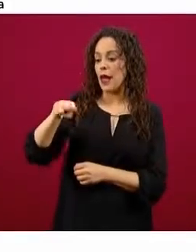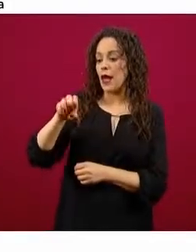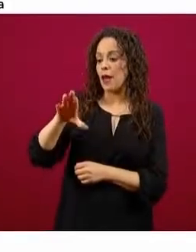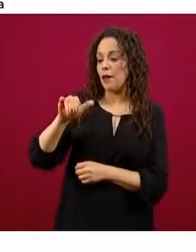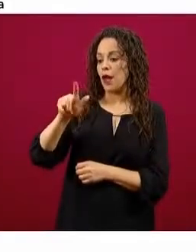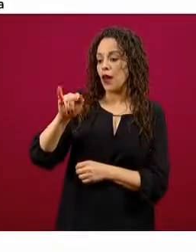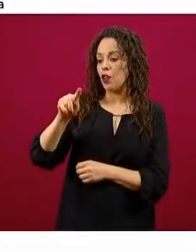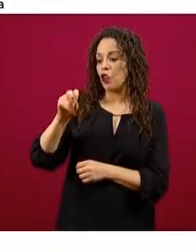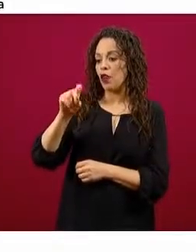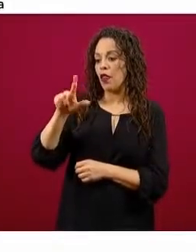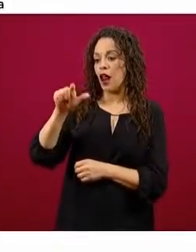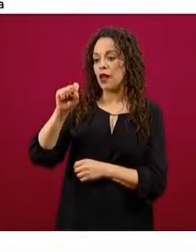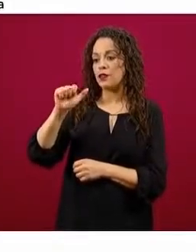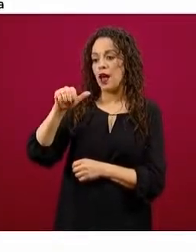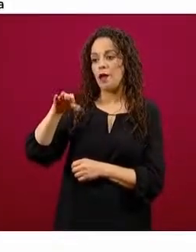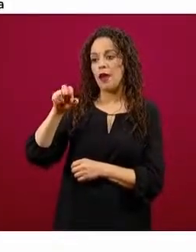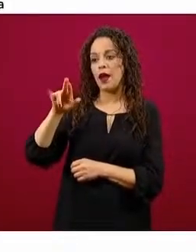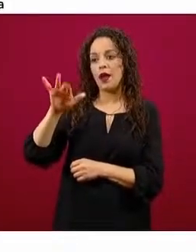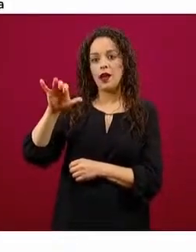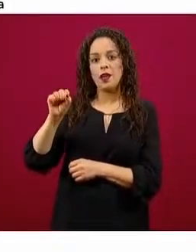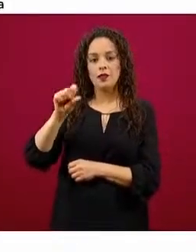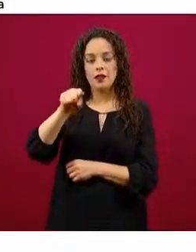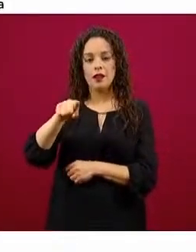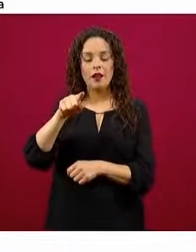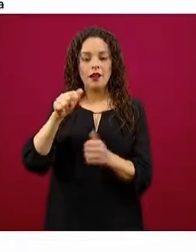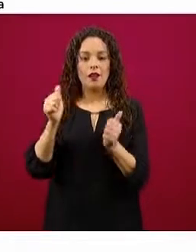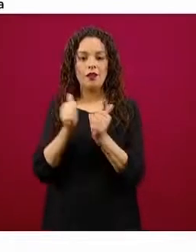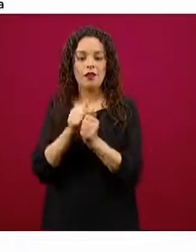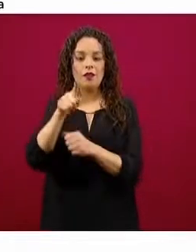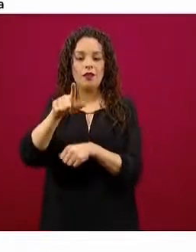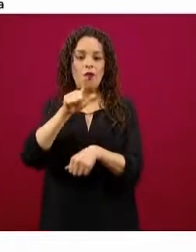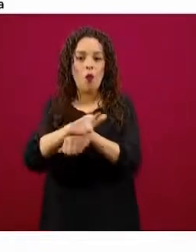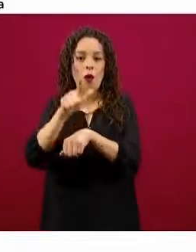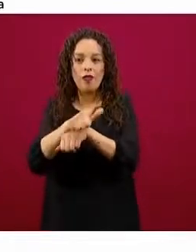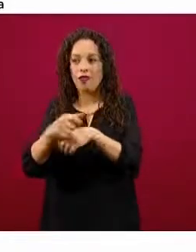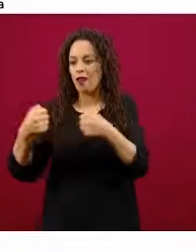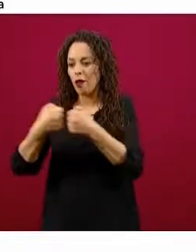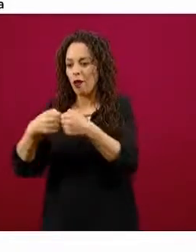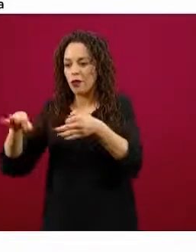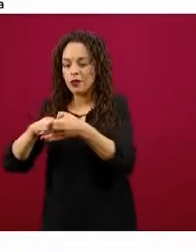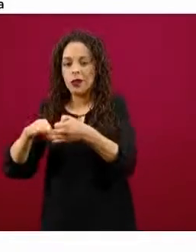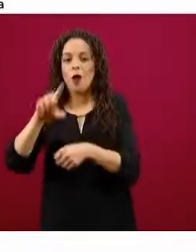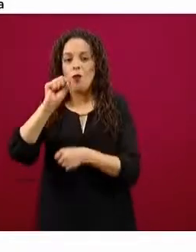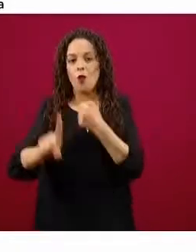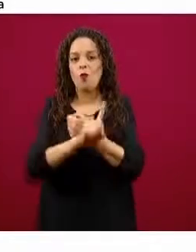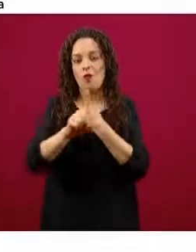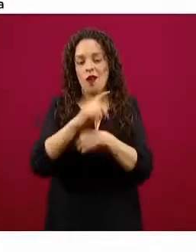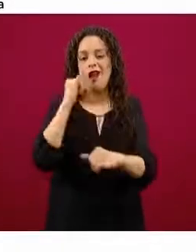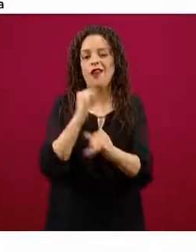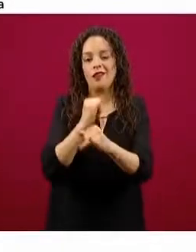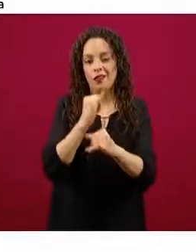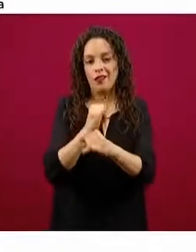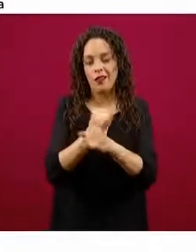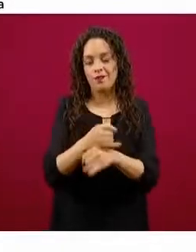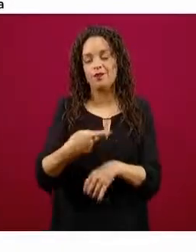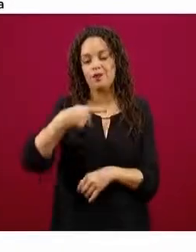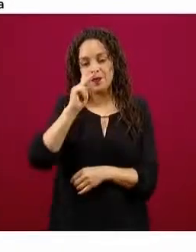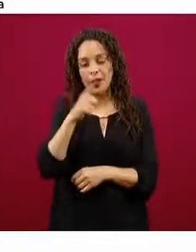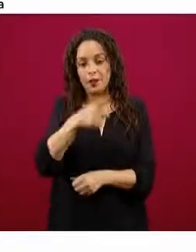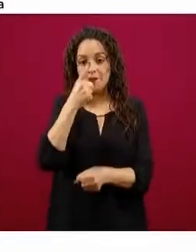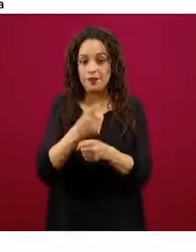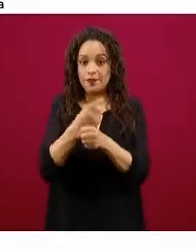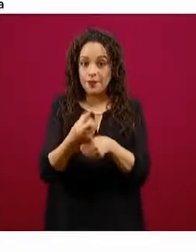de Guatemala. Sí tenemos un poco de dificultad con el internet. Entonces, del 7 de abril a la primera semana de junio nos dimos a la tarea